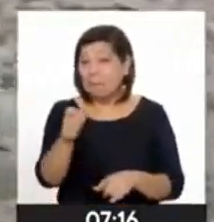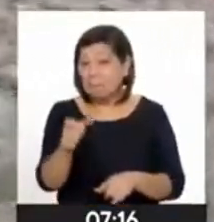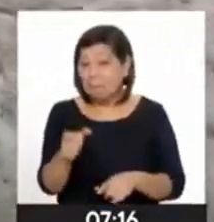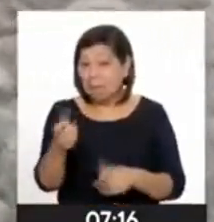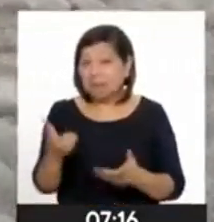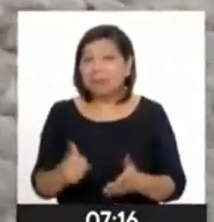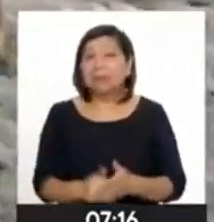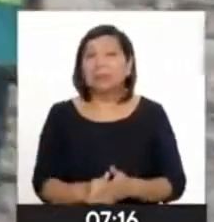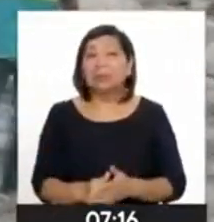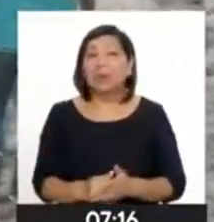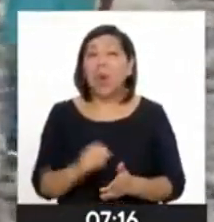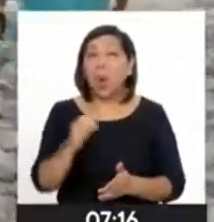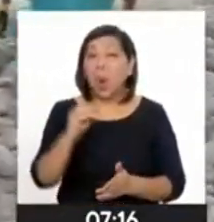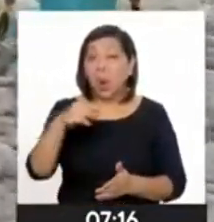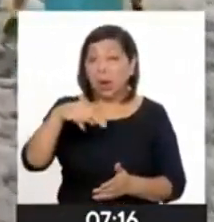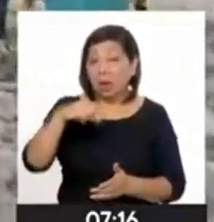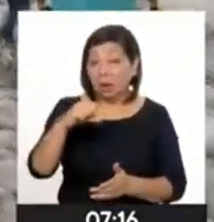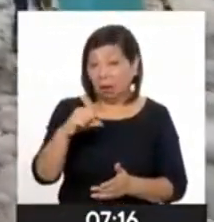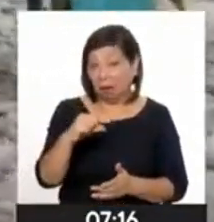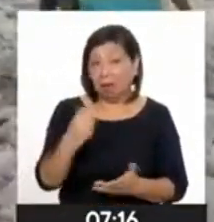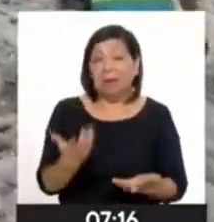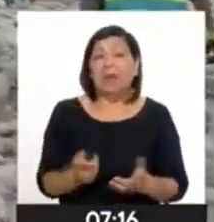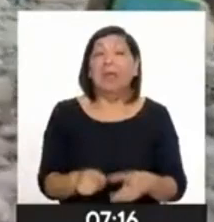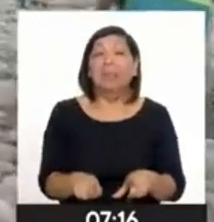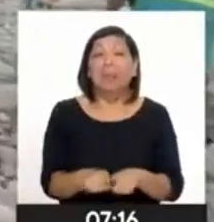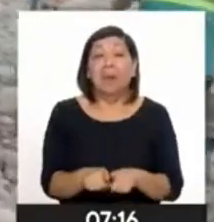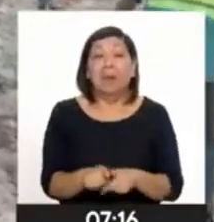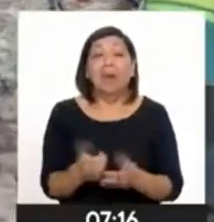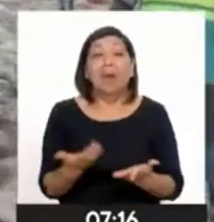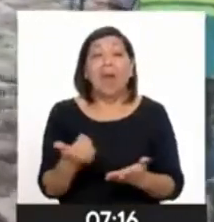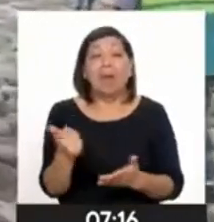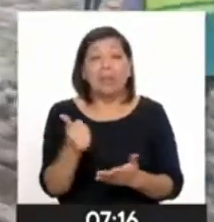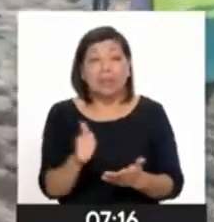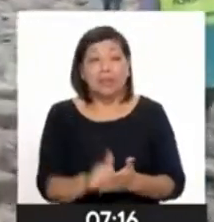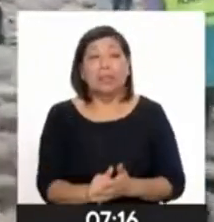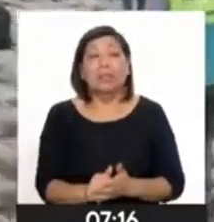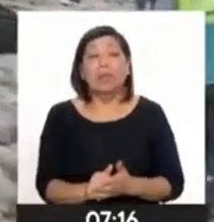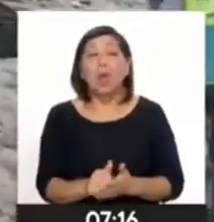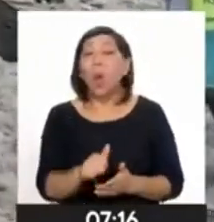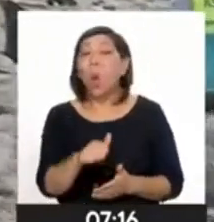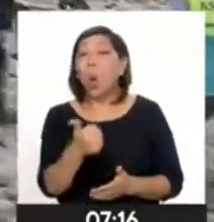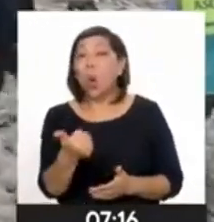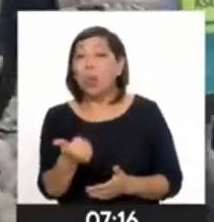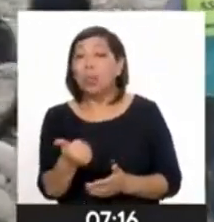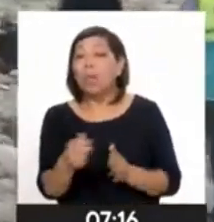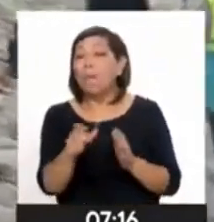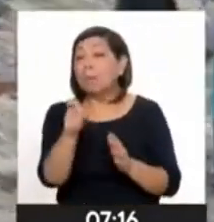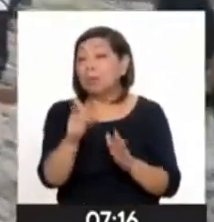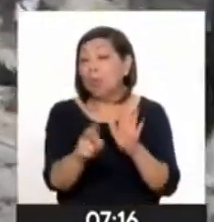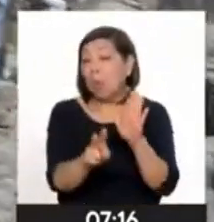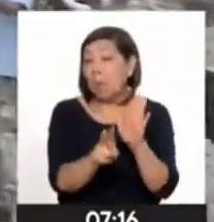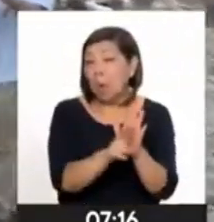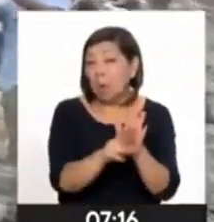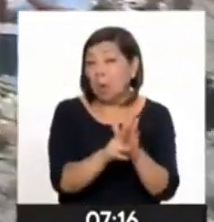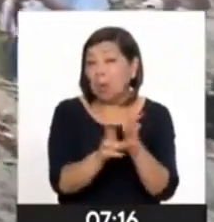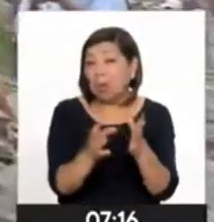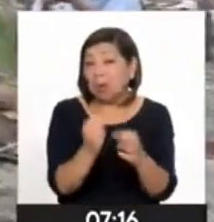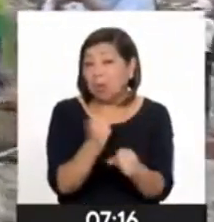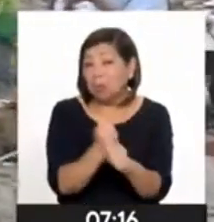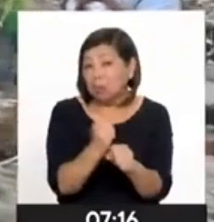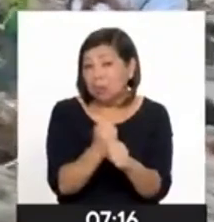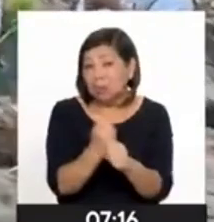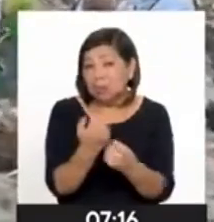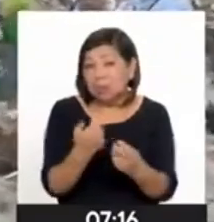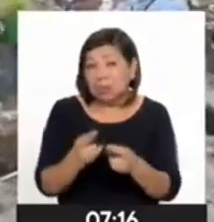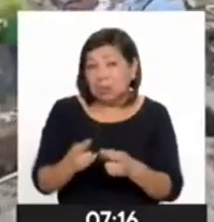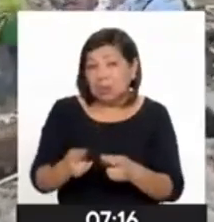de ONGs, ACES, y otros, en realidad, voluntarios que han venido hasta esta